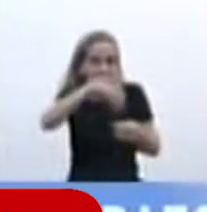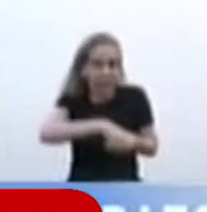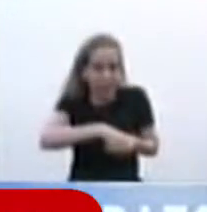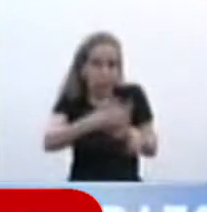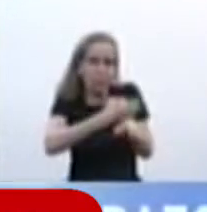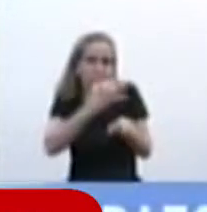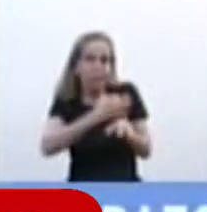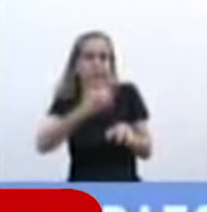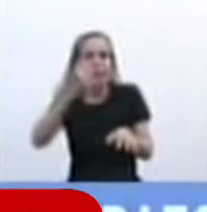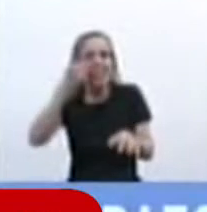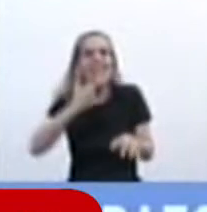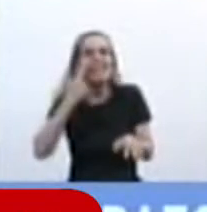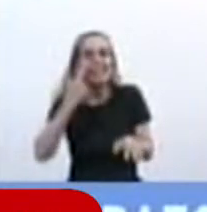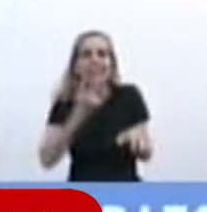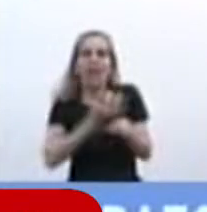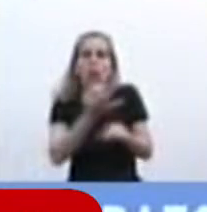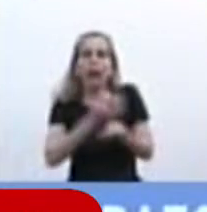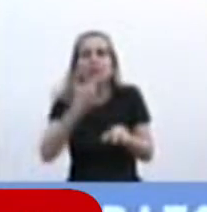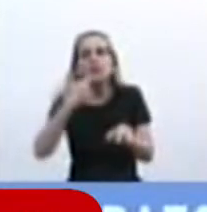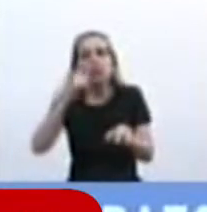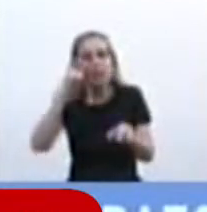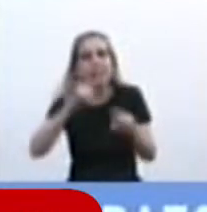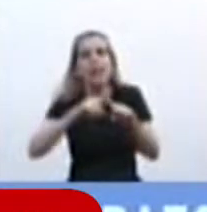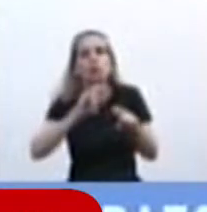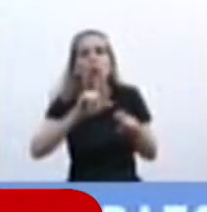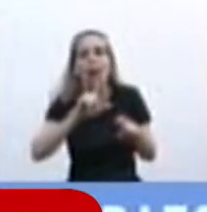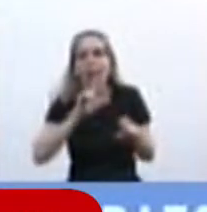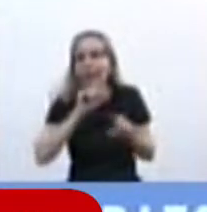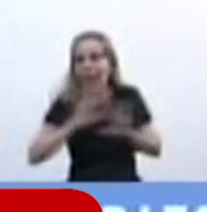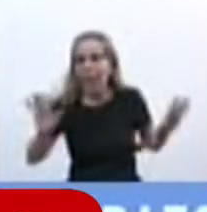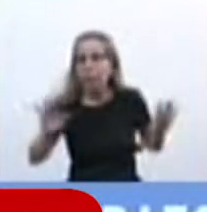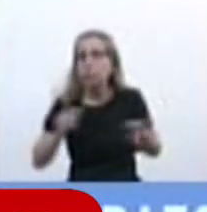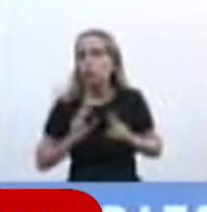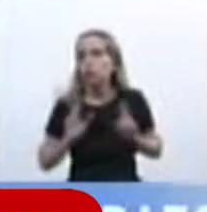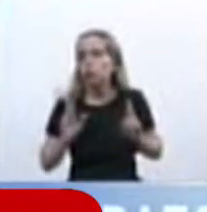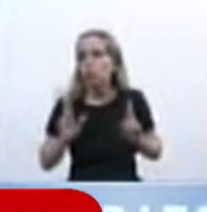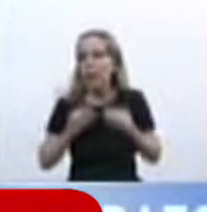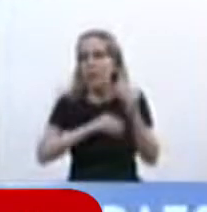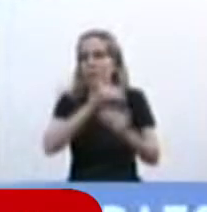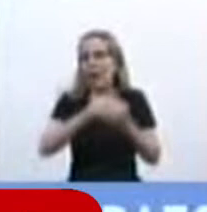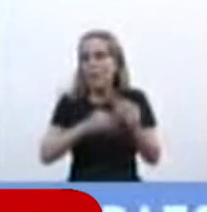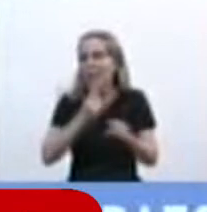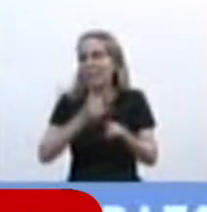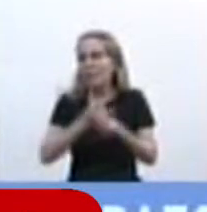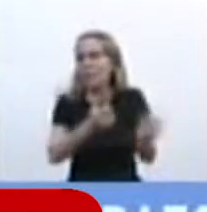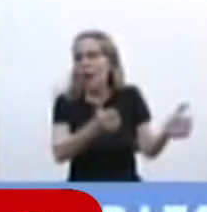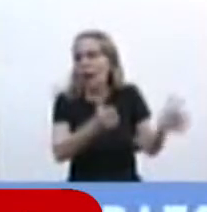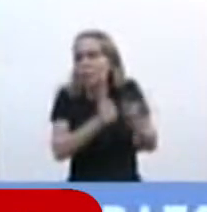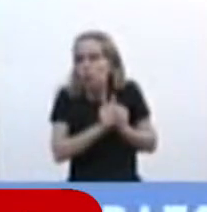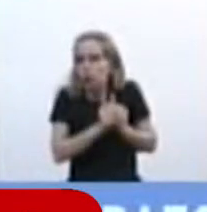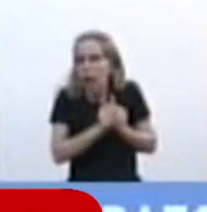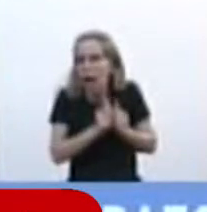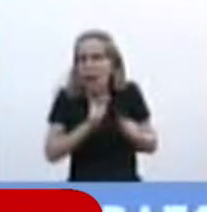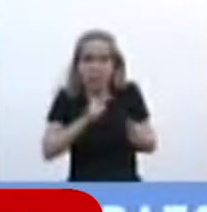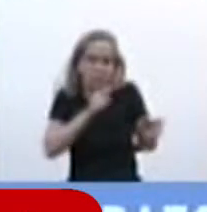En mi caso tuve la suerte de tener una familia que me acompañó en todas las etapas de mi desarrollo.